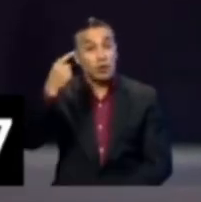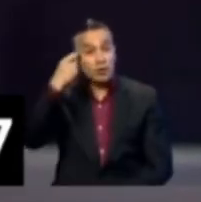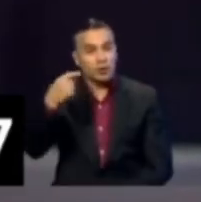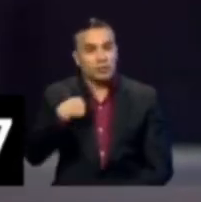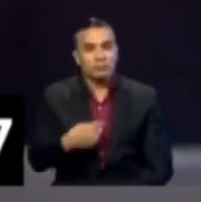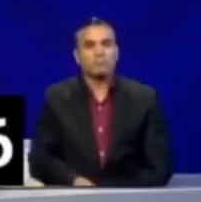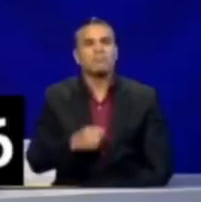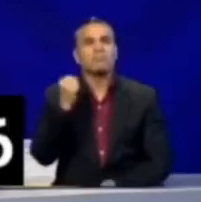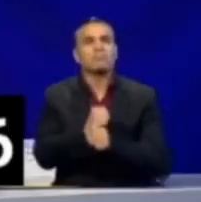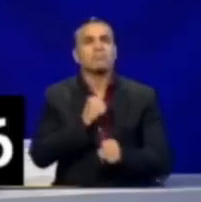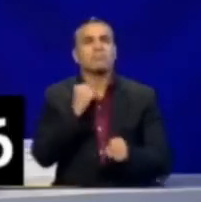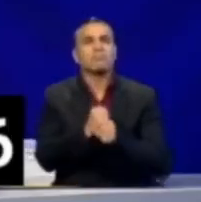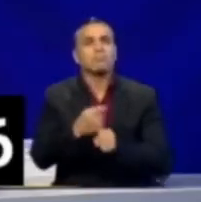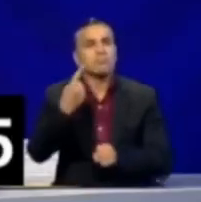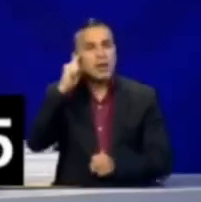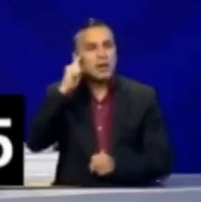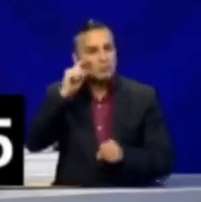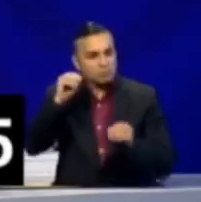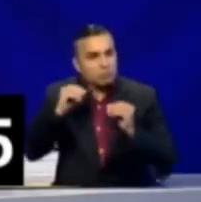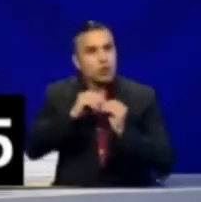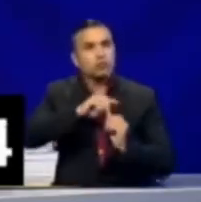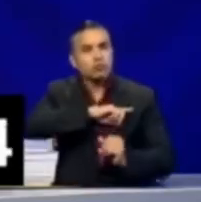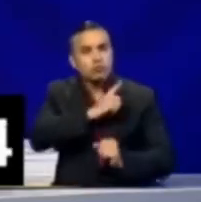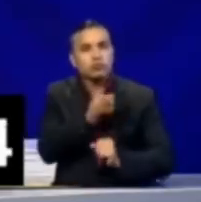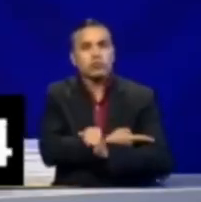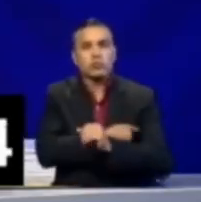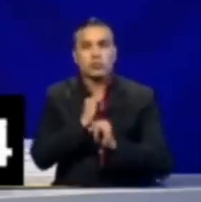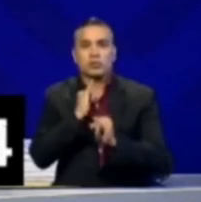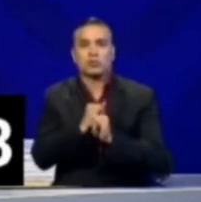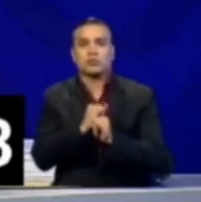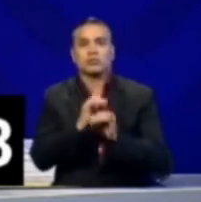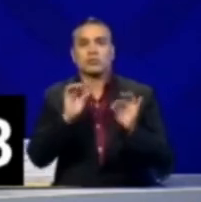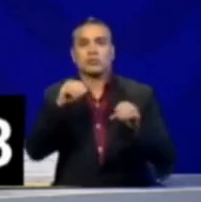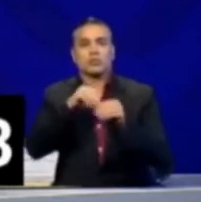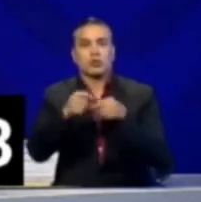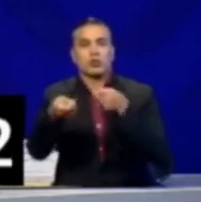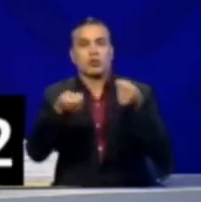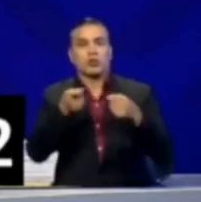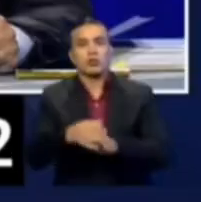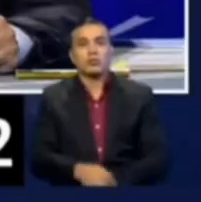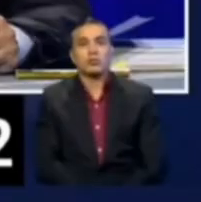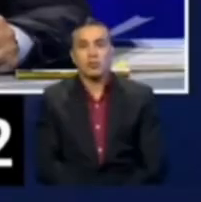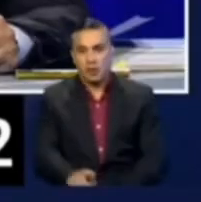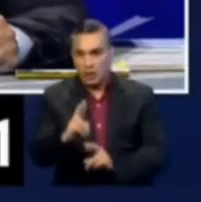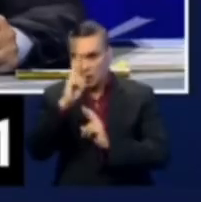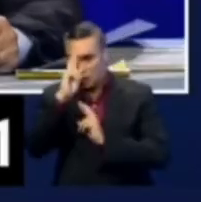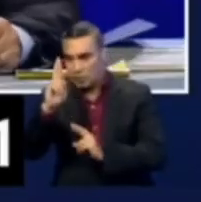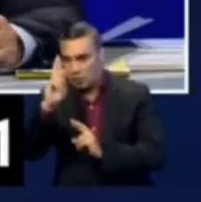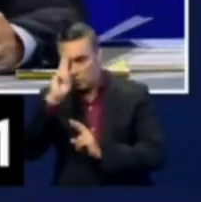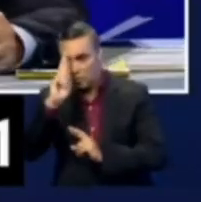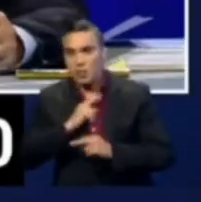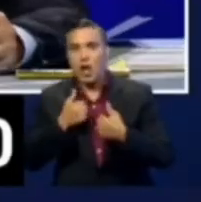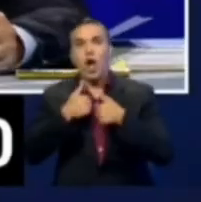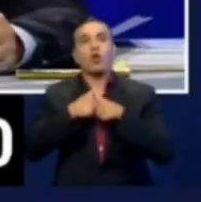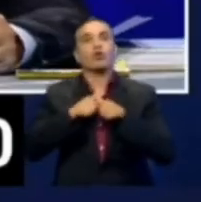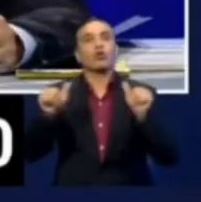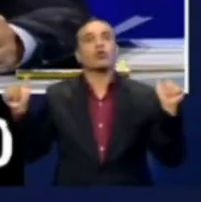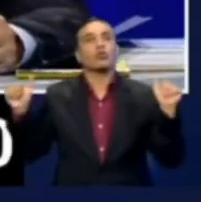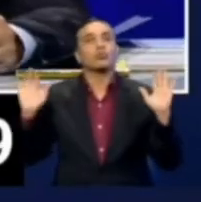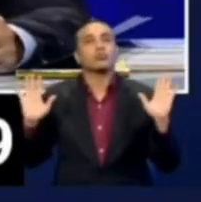gobierno trabajaremos para el fortalecimiento de las instituciones de control, respetando su